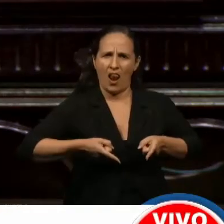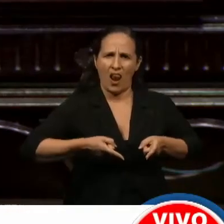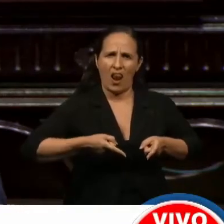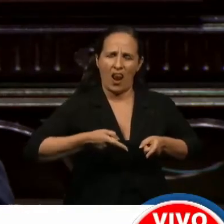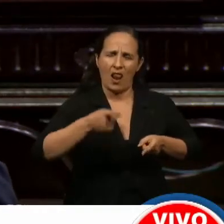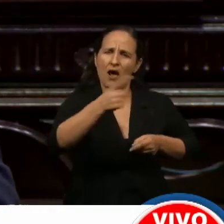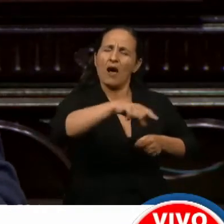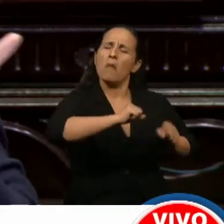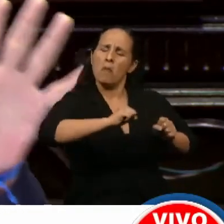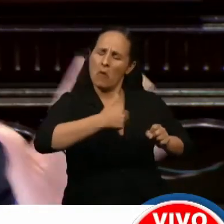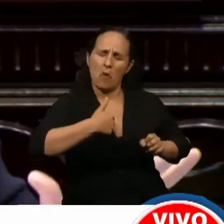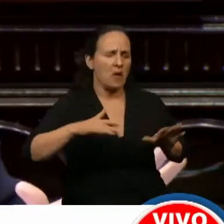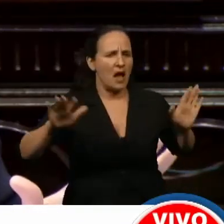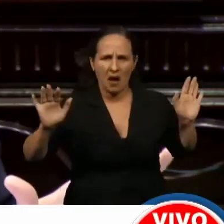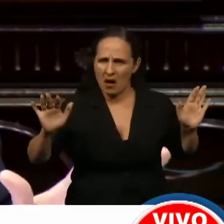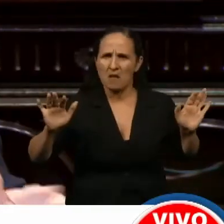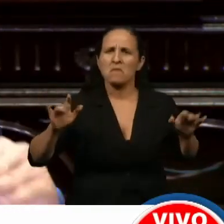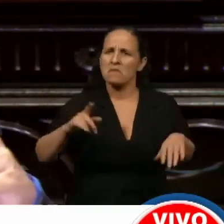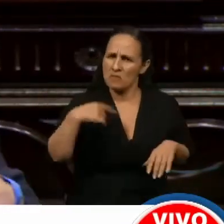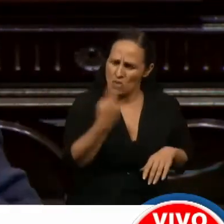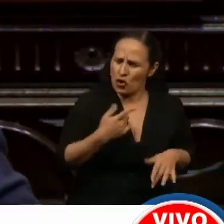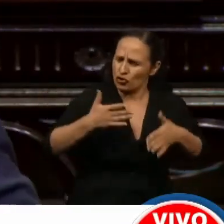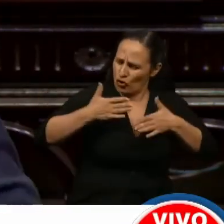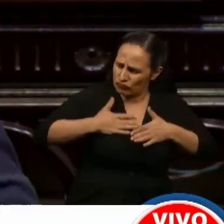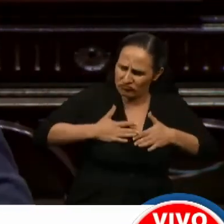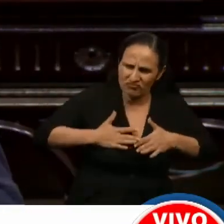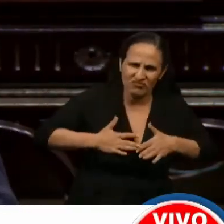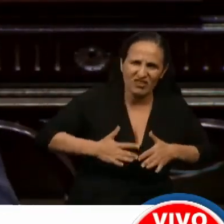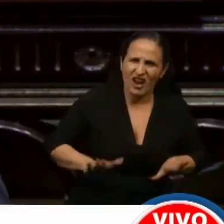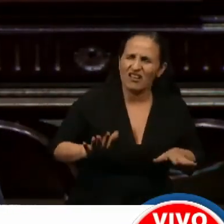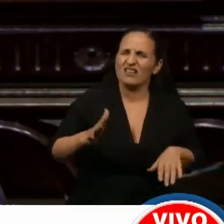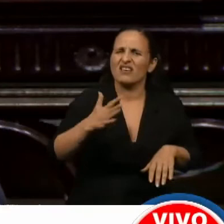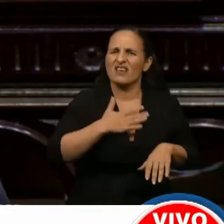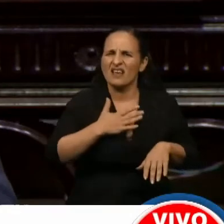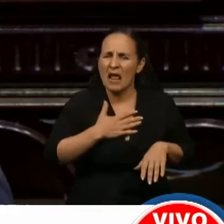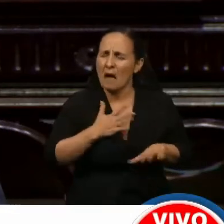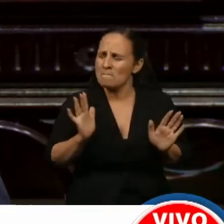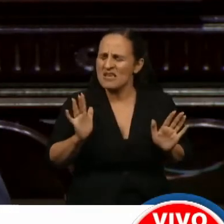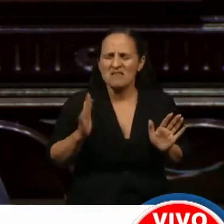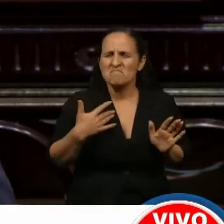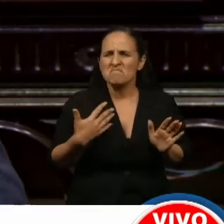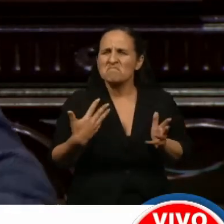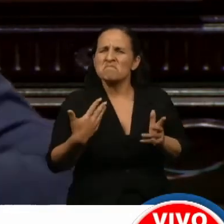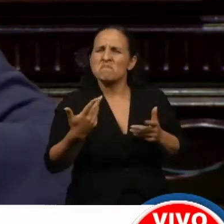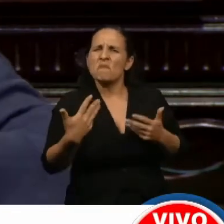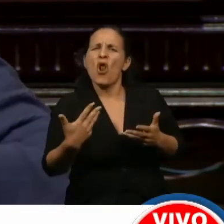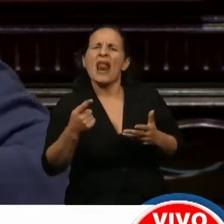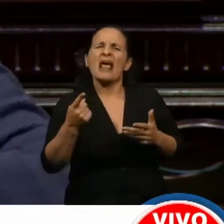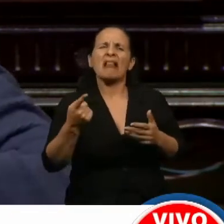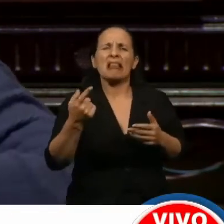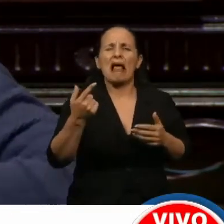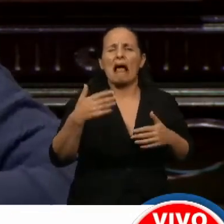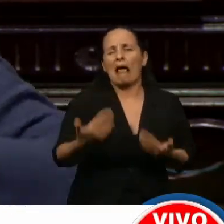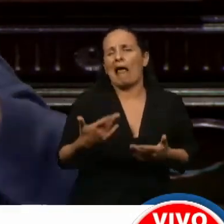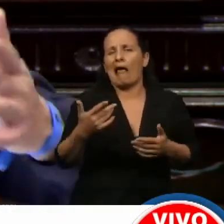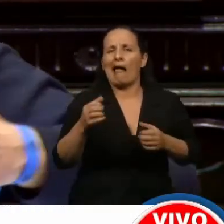agitan. Hemos mantenido la tranquilidad, hemos tenido una decisión. A mí no me molestan las estrategias legislativas de